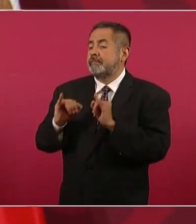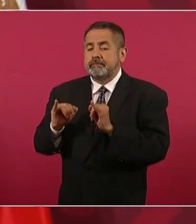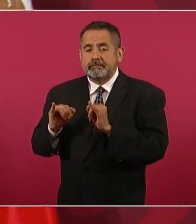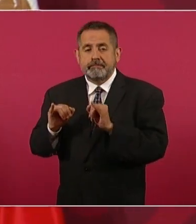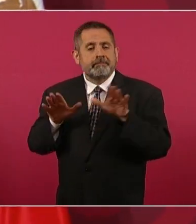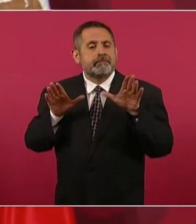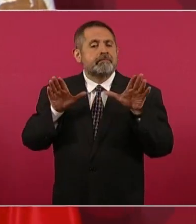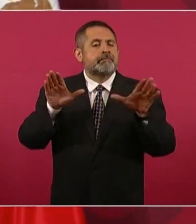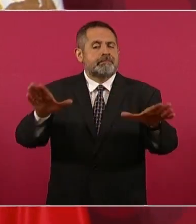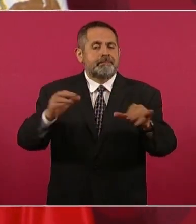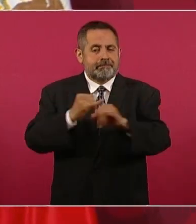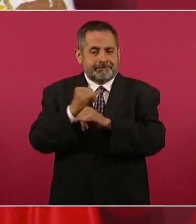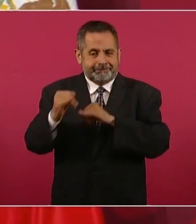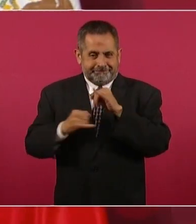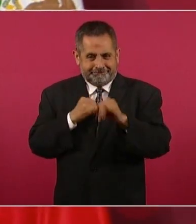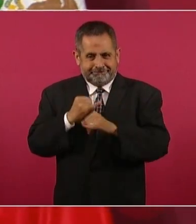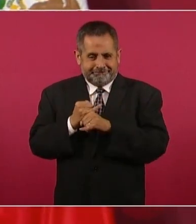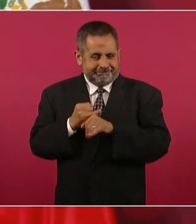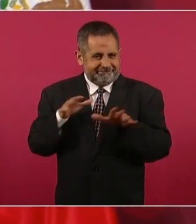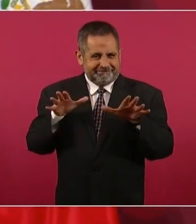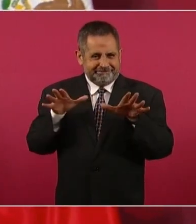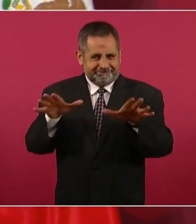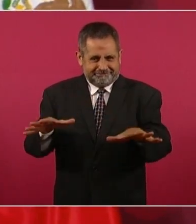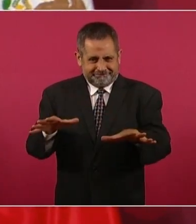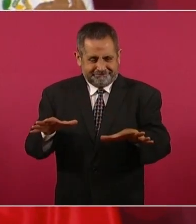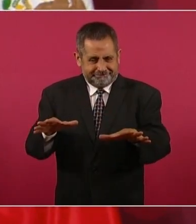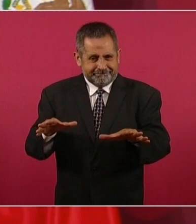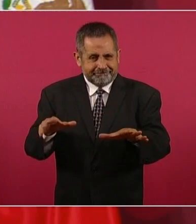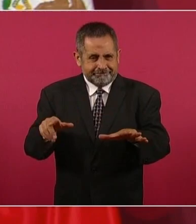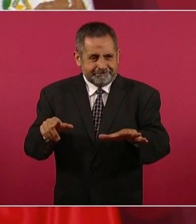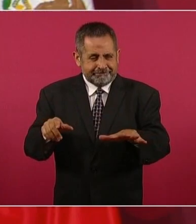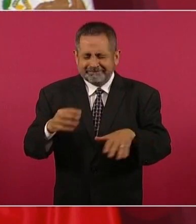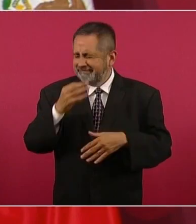el aeropuerto Felipe Ángeles,